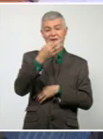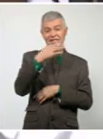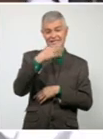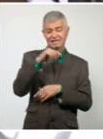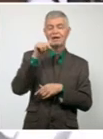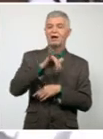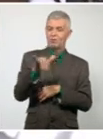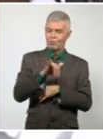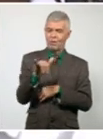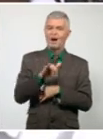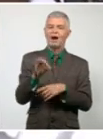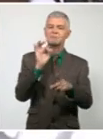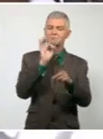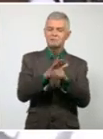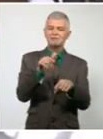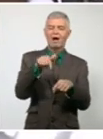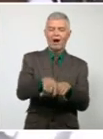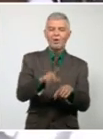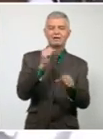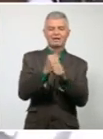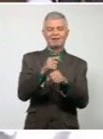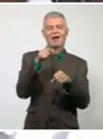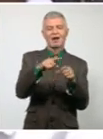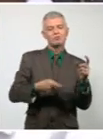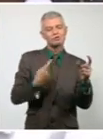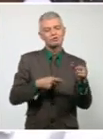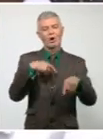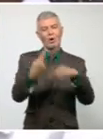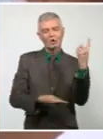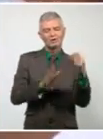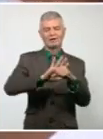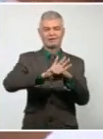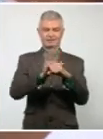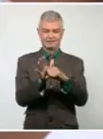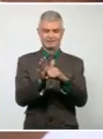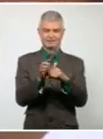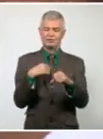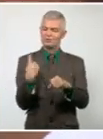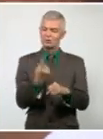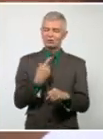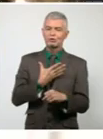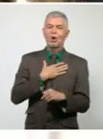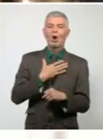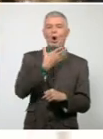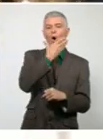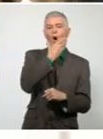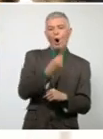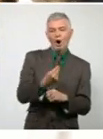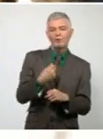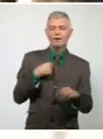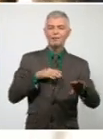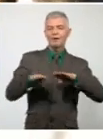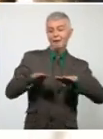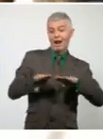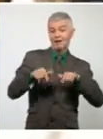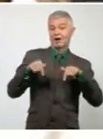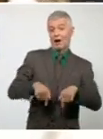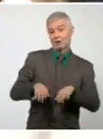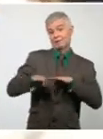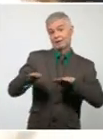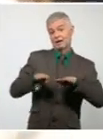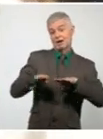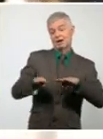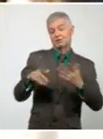integrarán este ejército de batas blancas para combatir el nuevo coronavirus. Somos los jóvenes los que estamos preparándonos para cumplir,